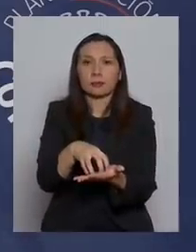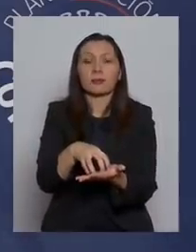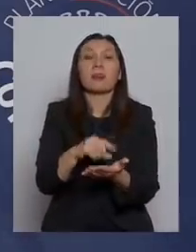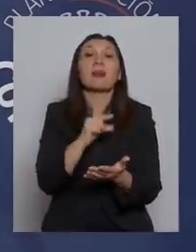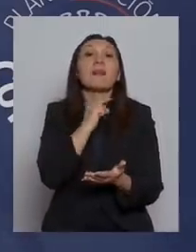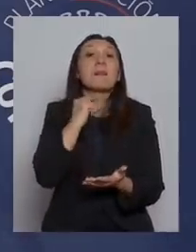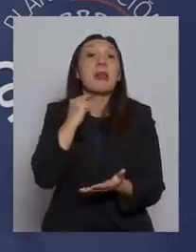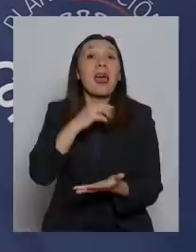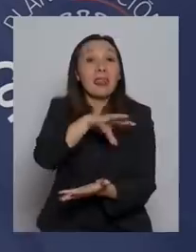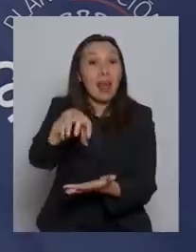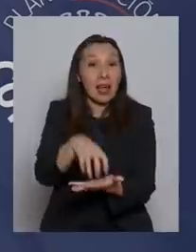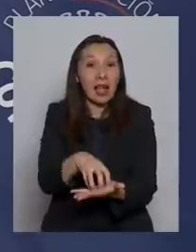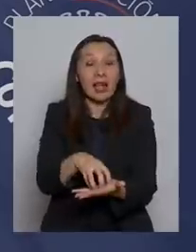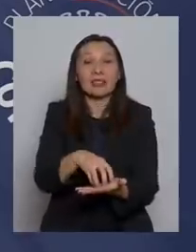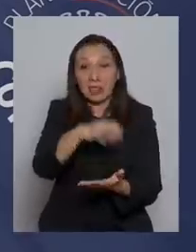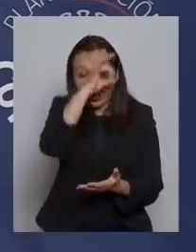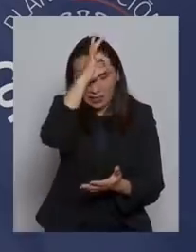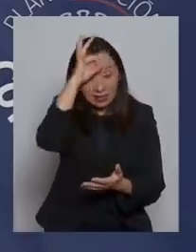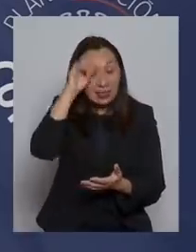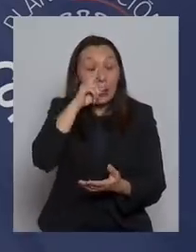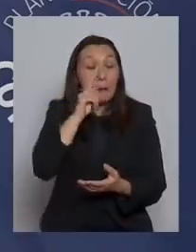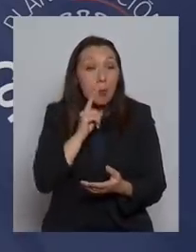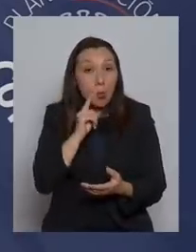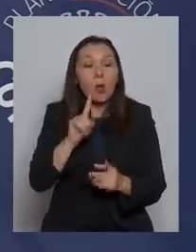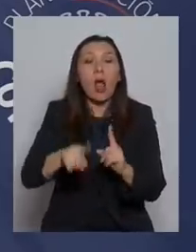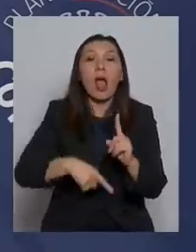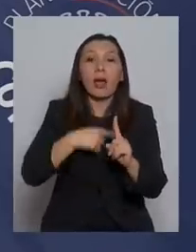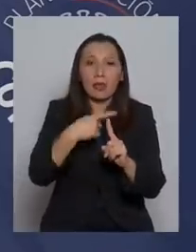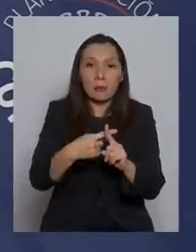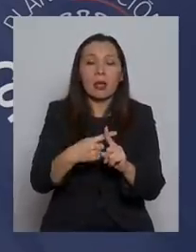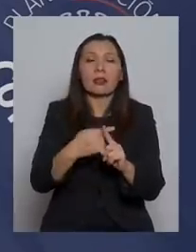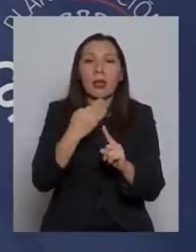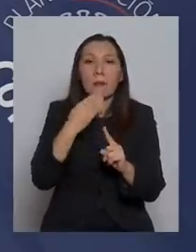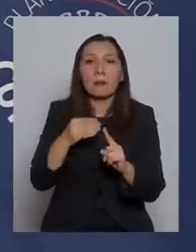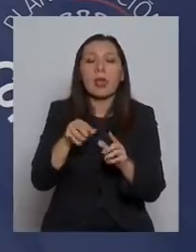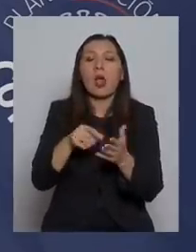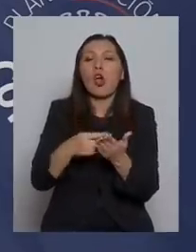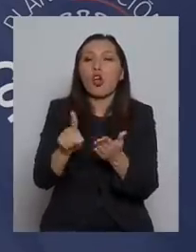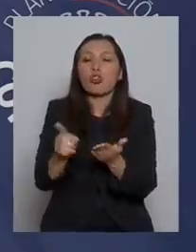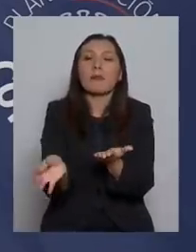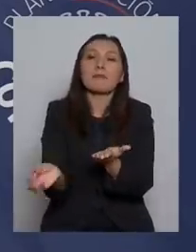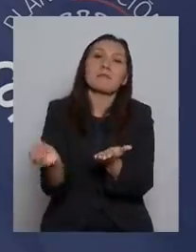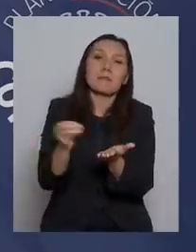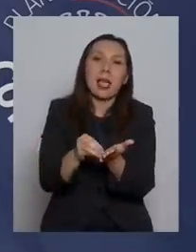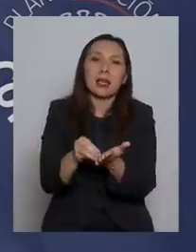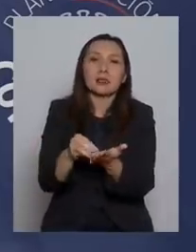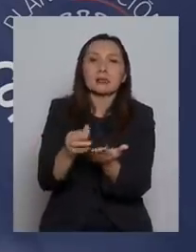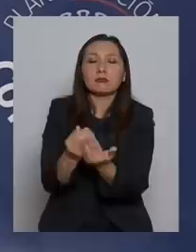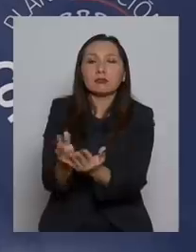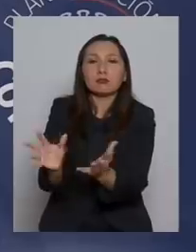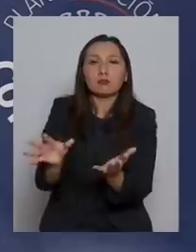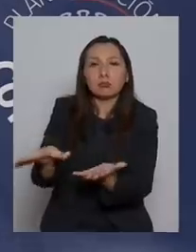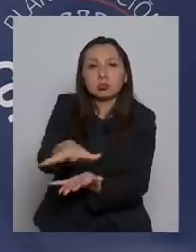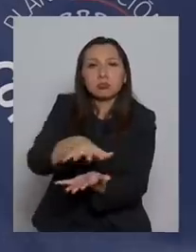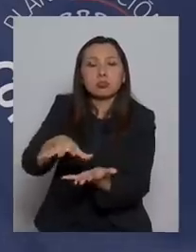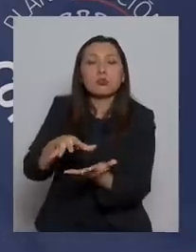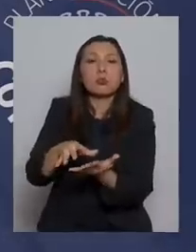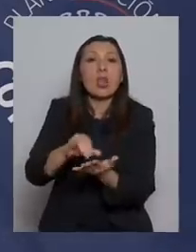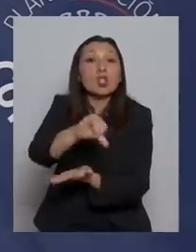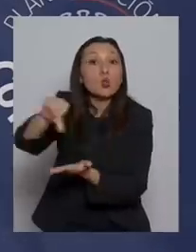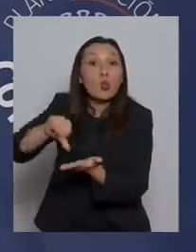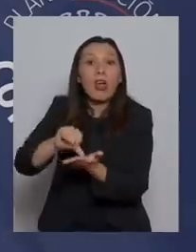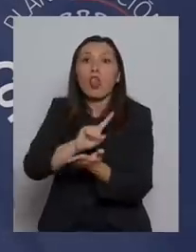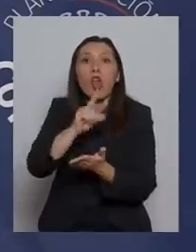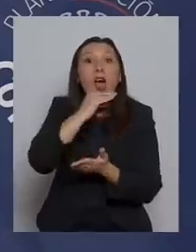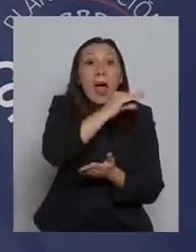Padre Las Casas, Temuco, y ahora agregándose hacia el poniente el entorno urbano, no la